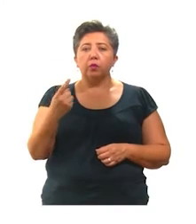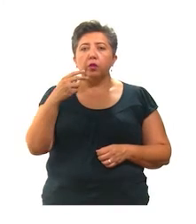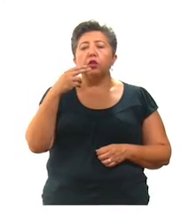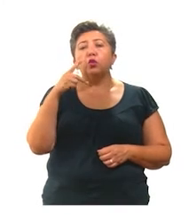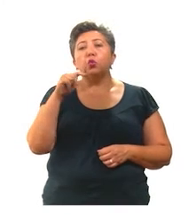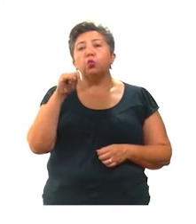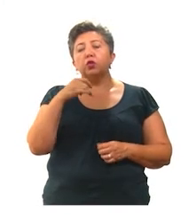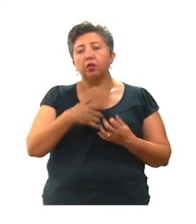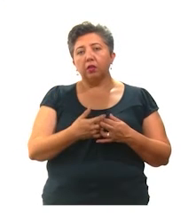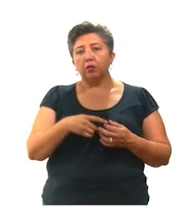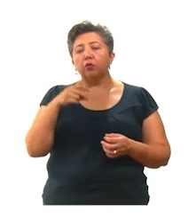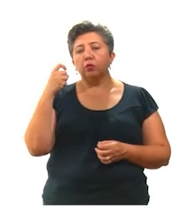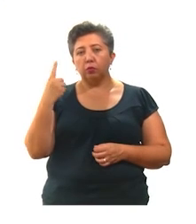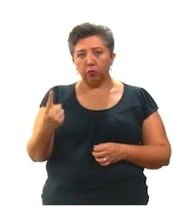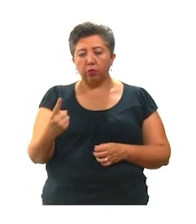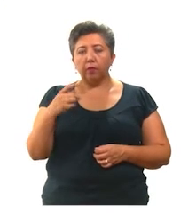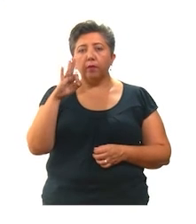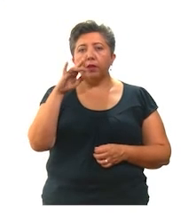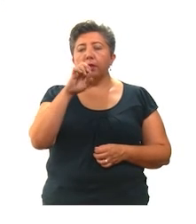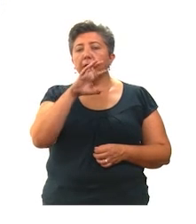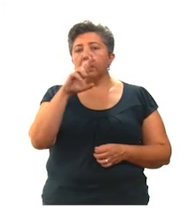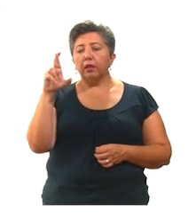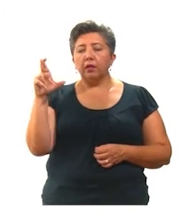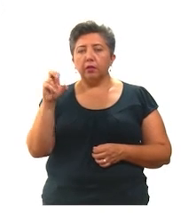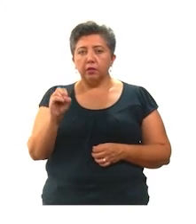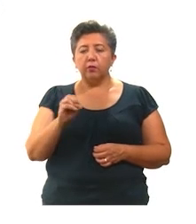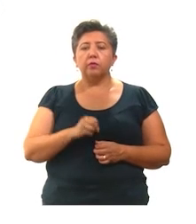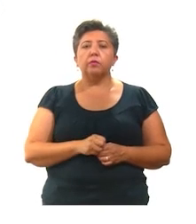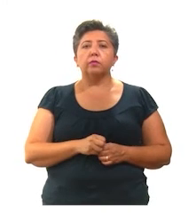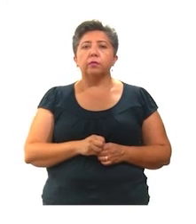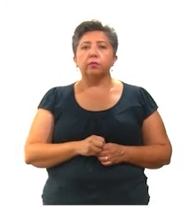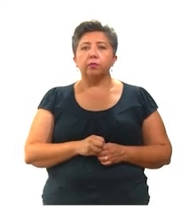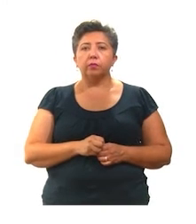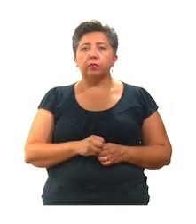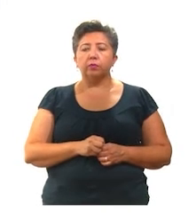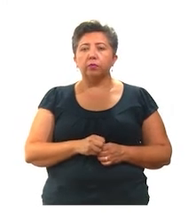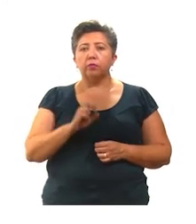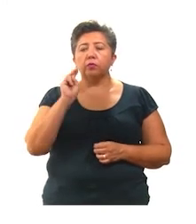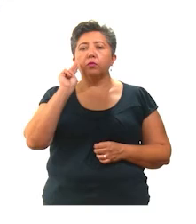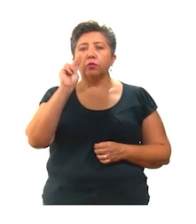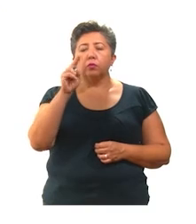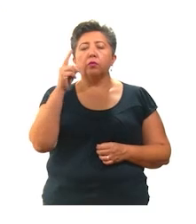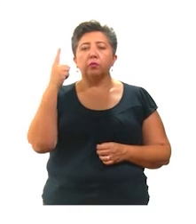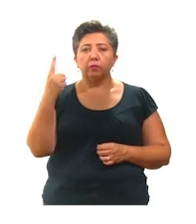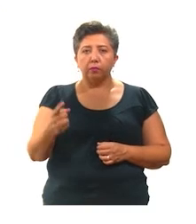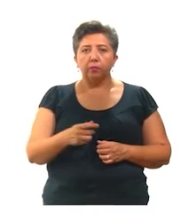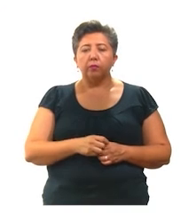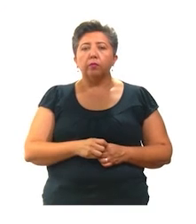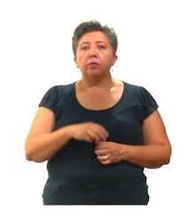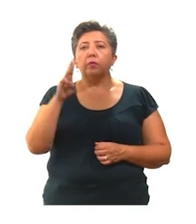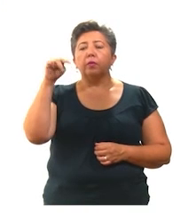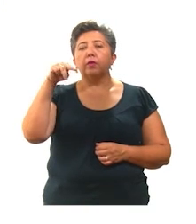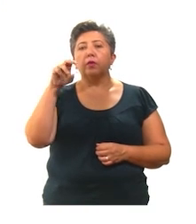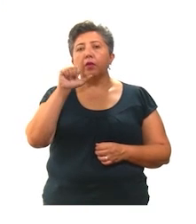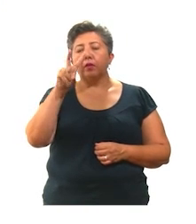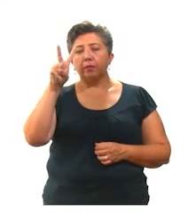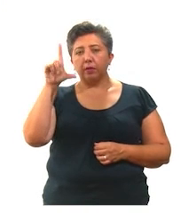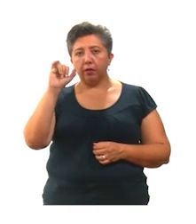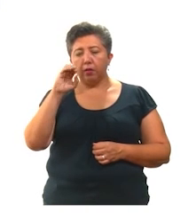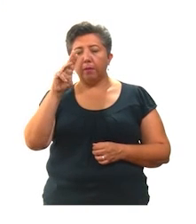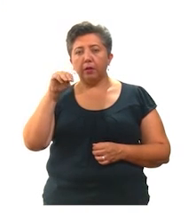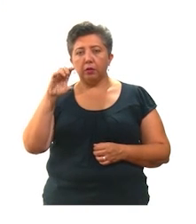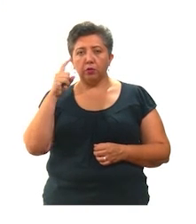Turriniono. Sokuchukik, 6.924. Mac, Kimik, Yolale, Coronavirus. Ichile, Uka, Kajanobo. Yan, 59.